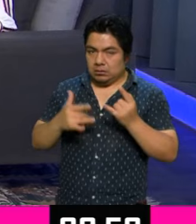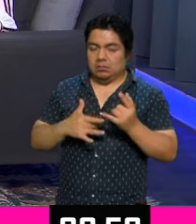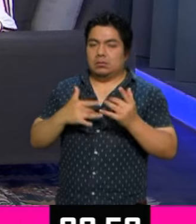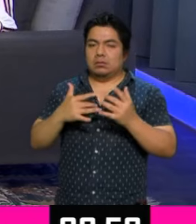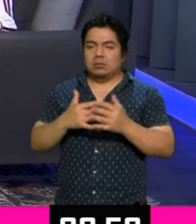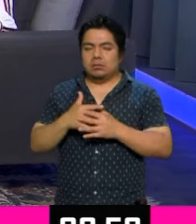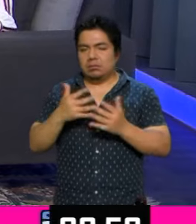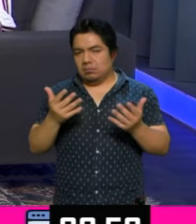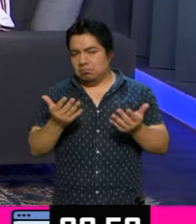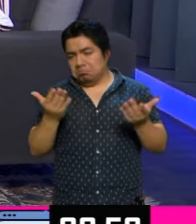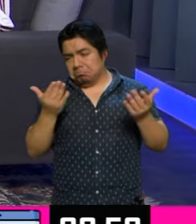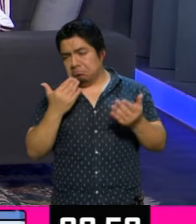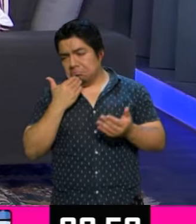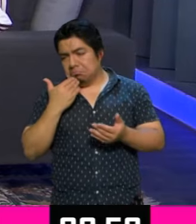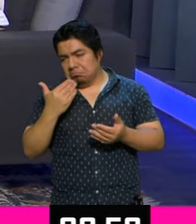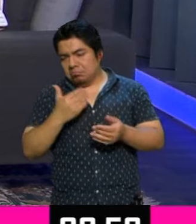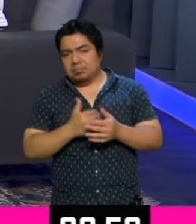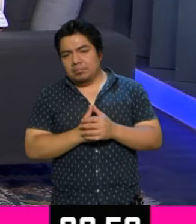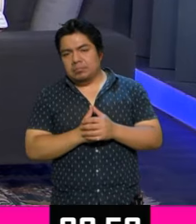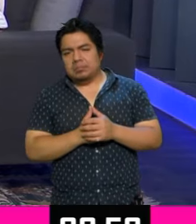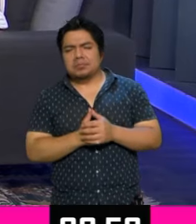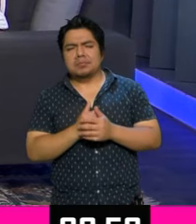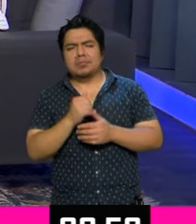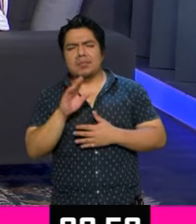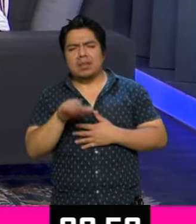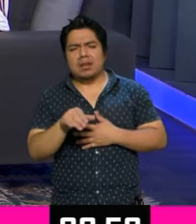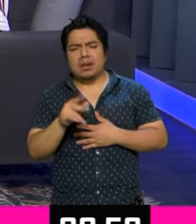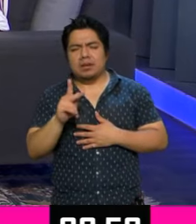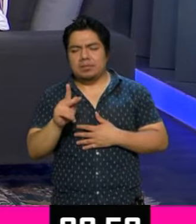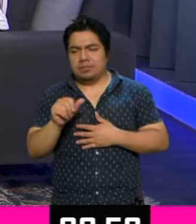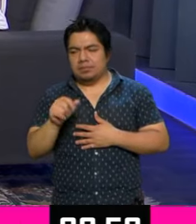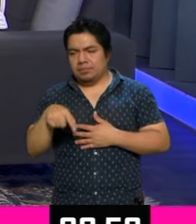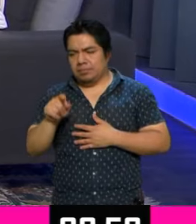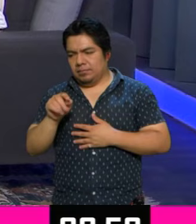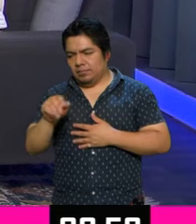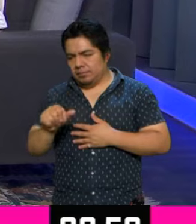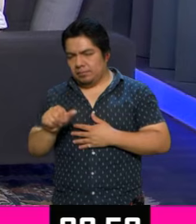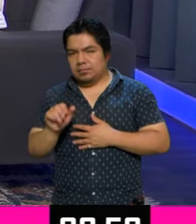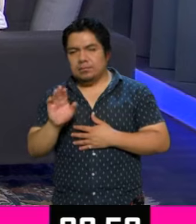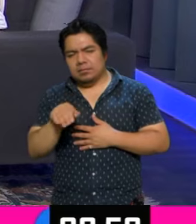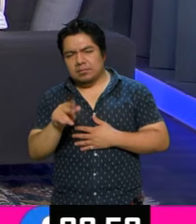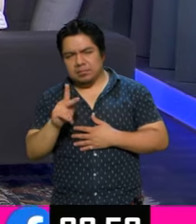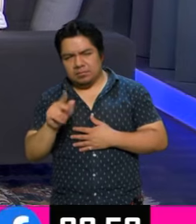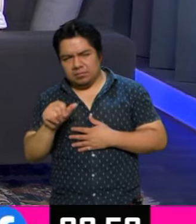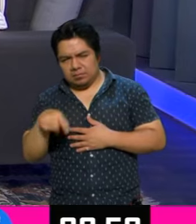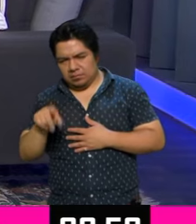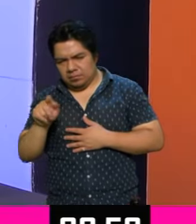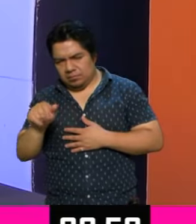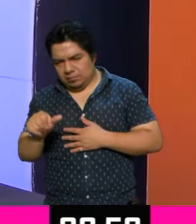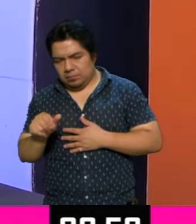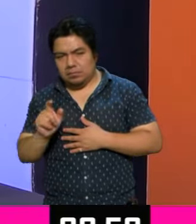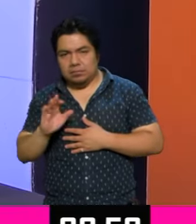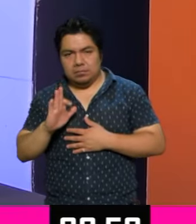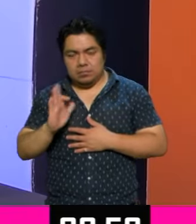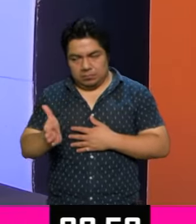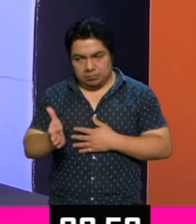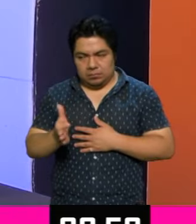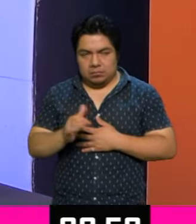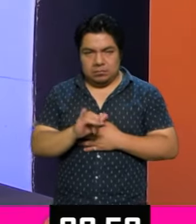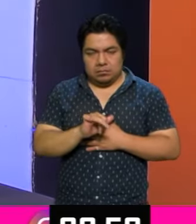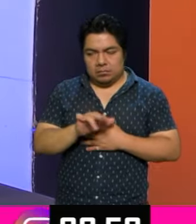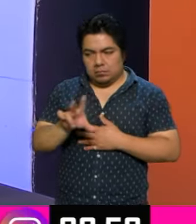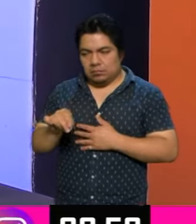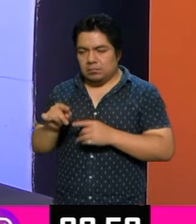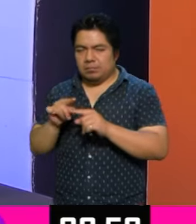Pero mírale, ¿no sabía? Oye, ¿y si Paquita... Y tengo un puesto de birria, lo sabes. Oye, pero Paquita terminó aceptándola porque no le gustó muchas